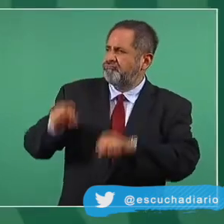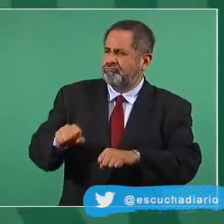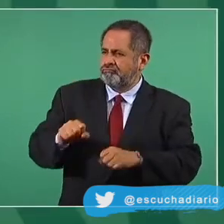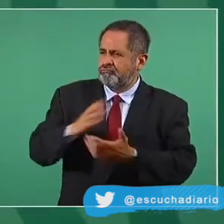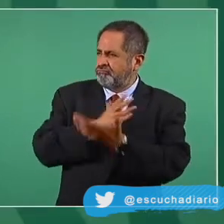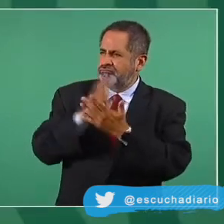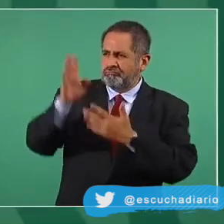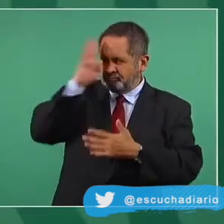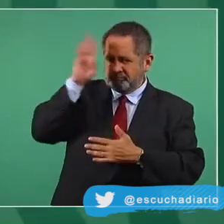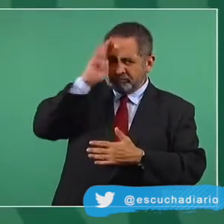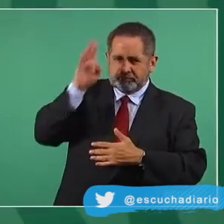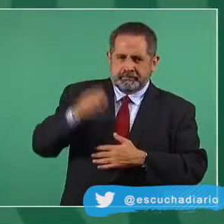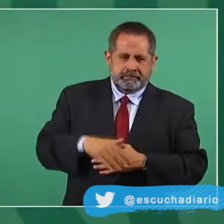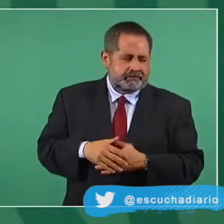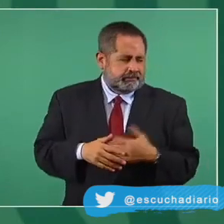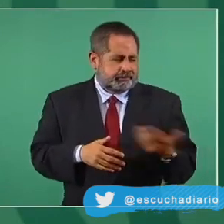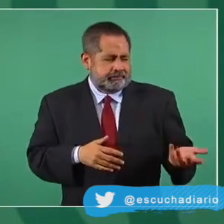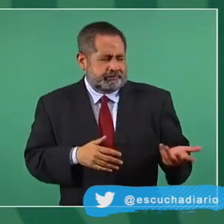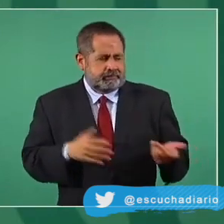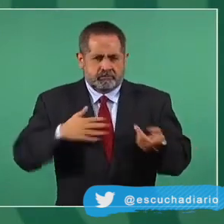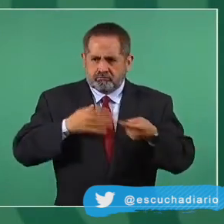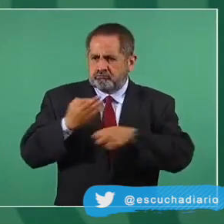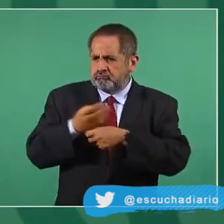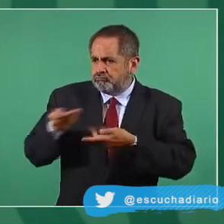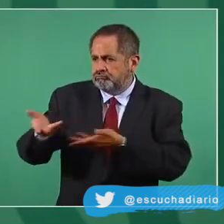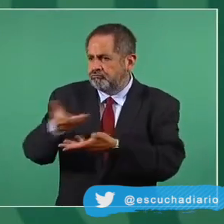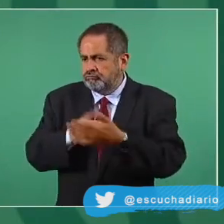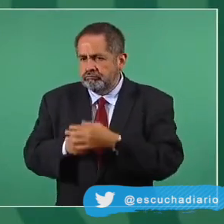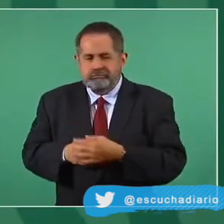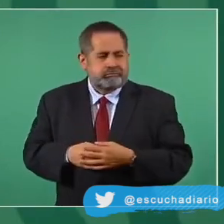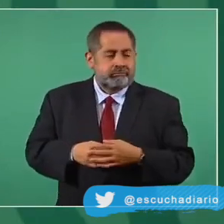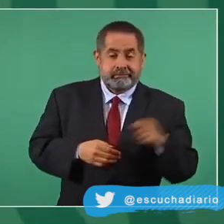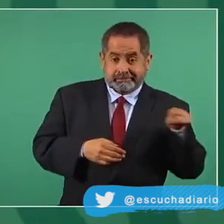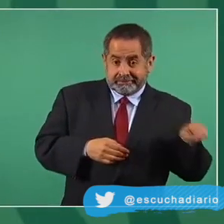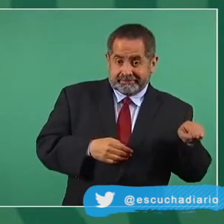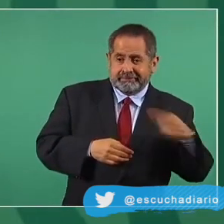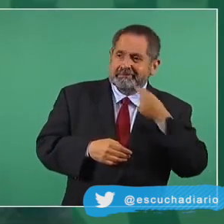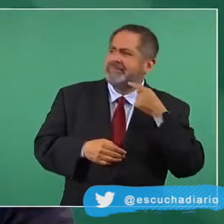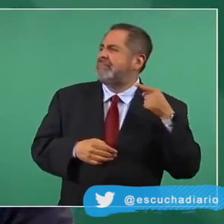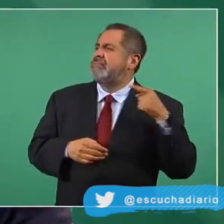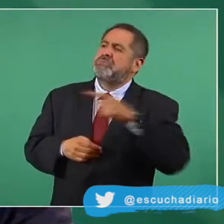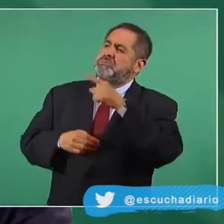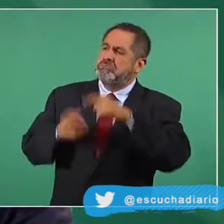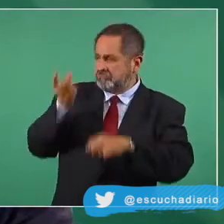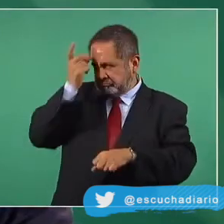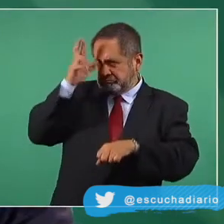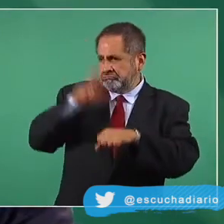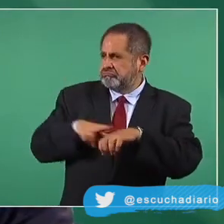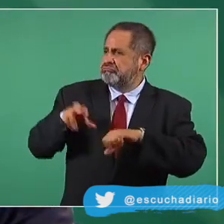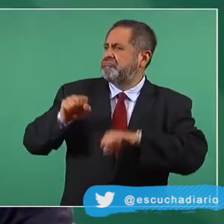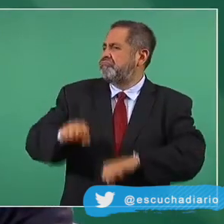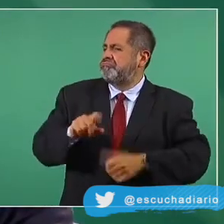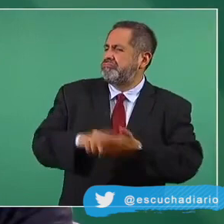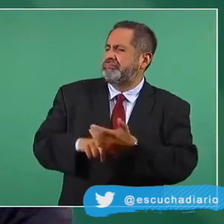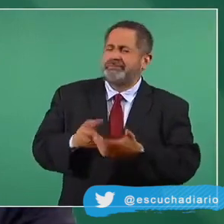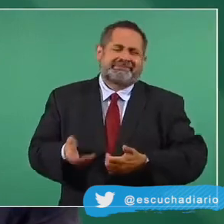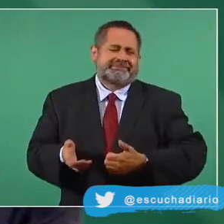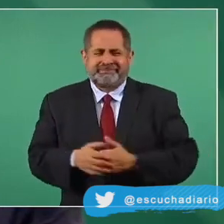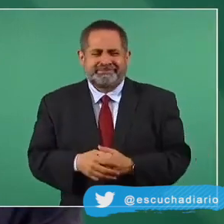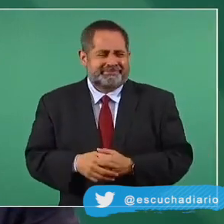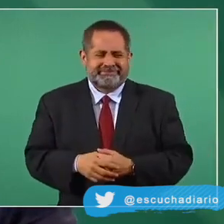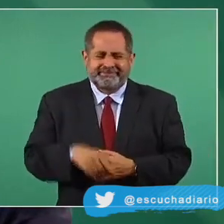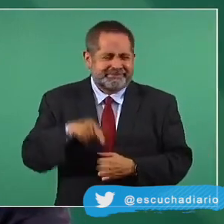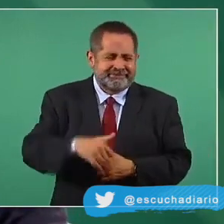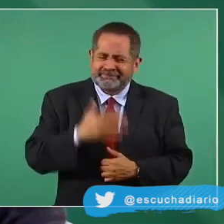extrapolar esto que estamos haciendo y compararlo con una dictadura. Aquí no